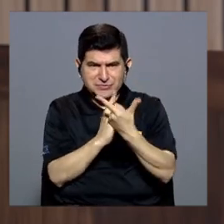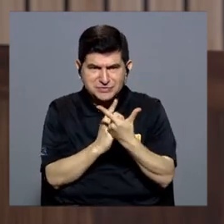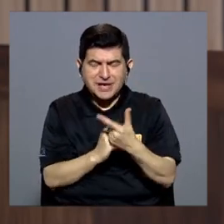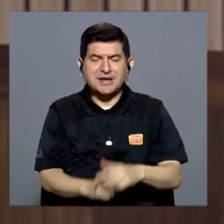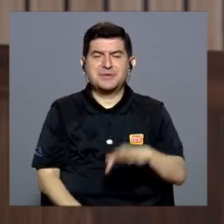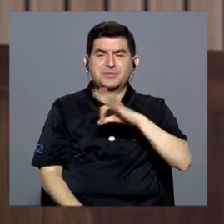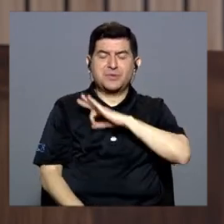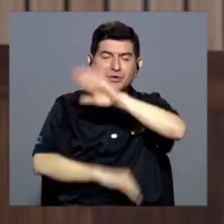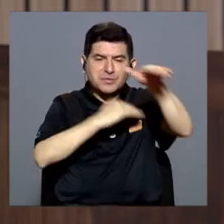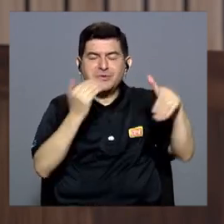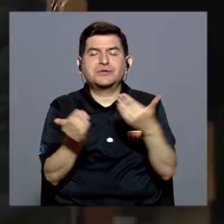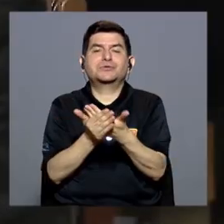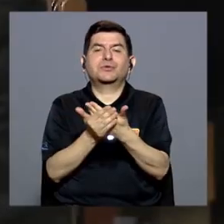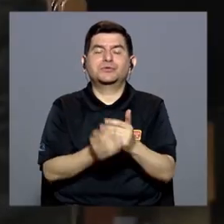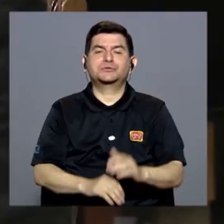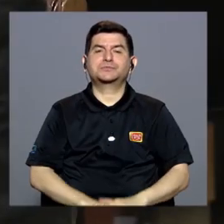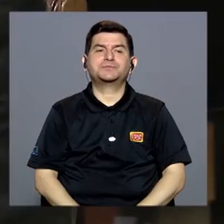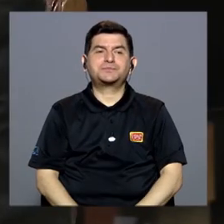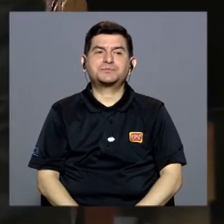bien común.